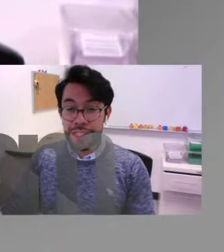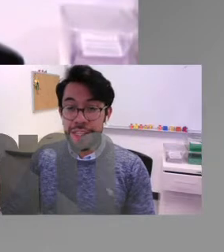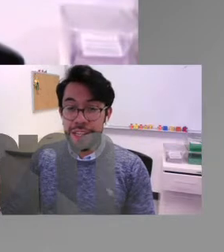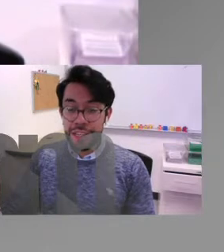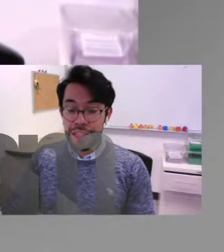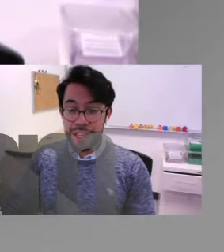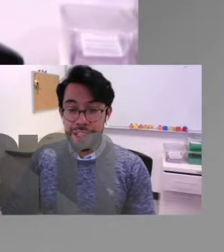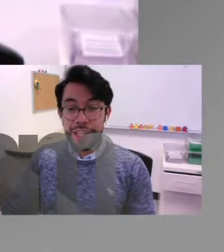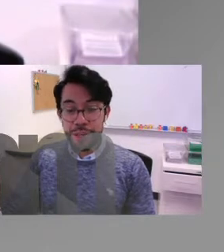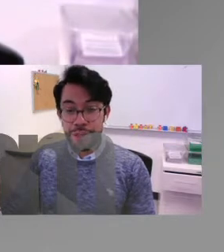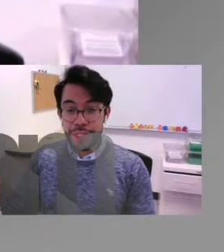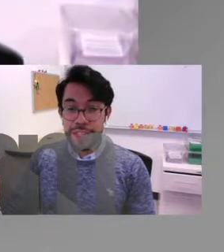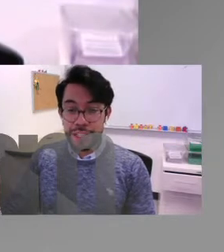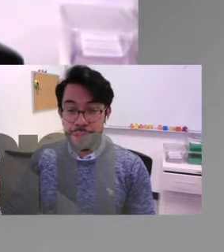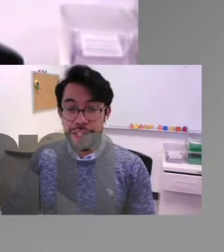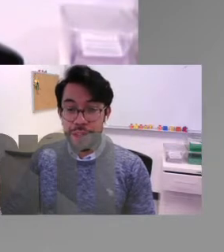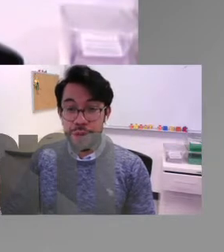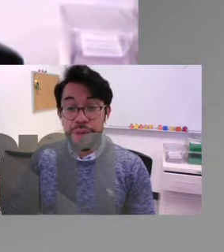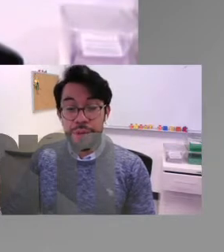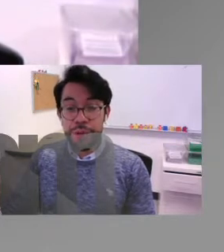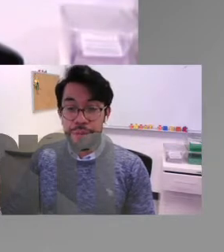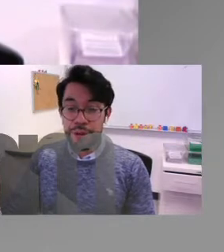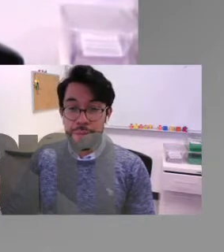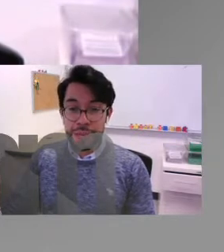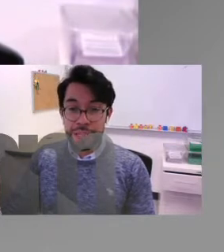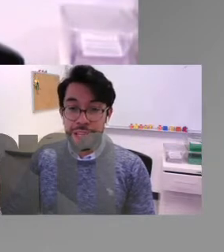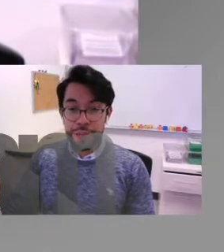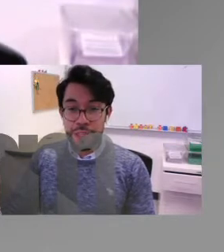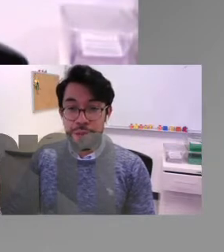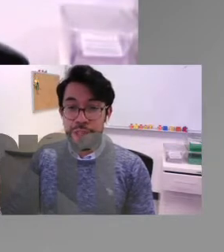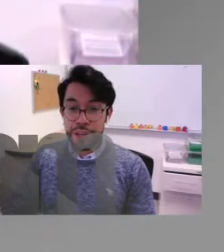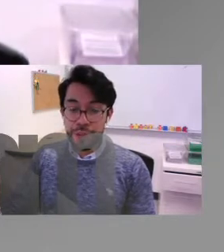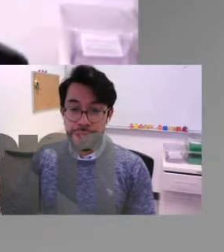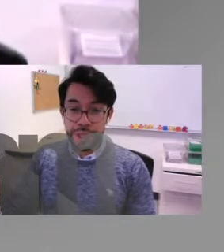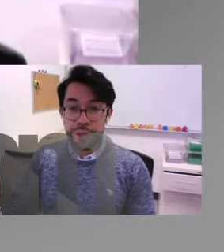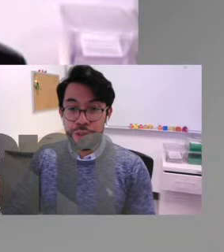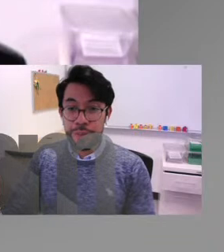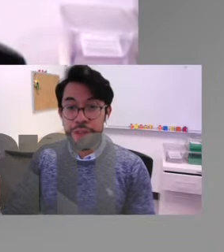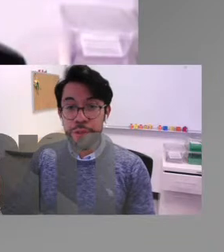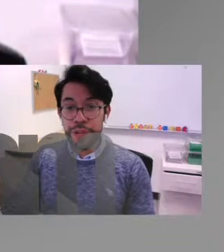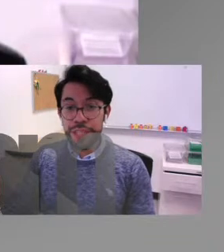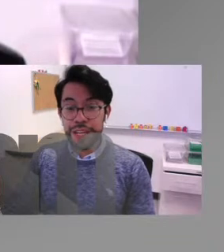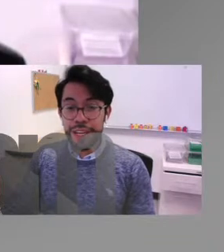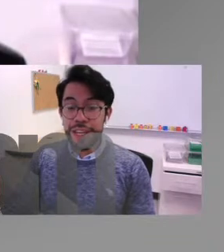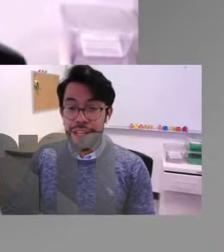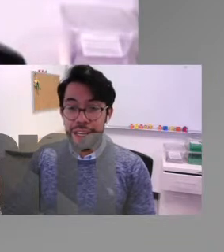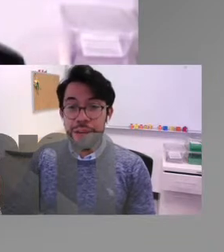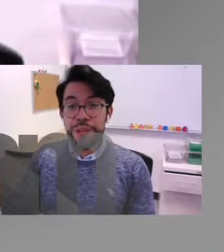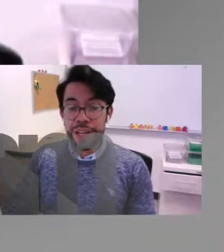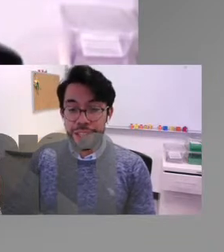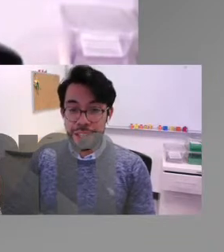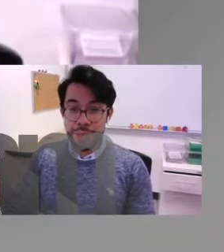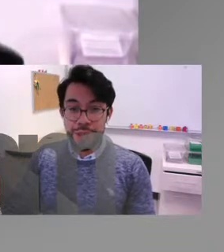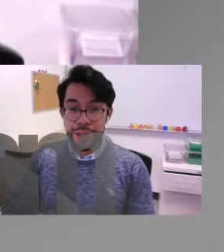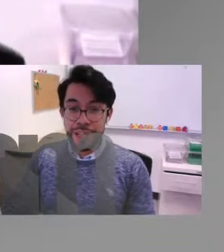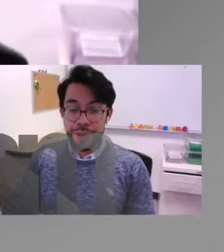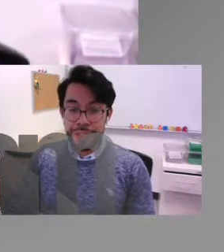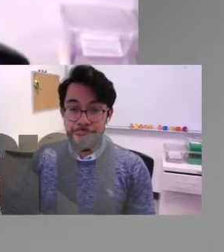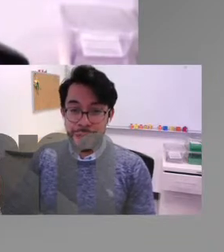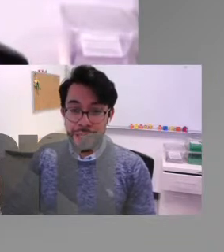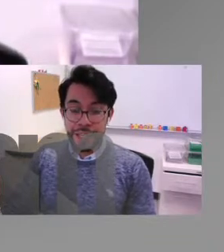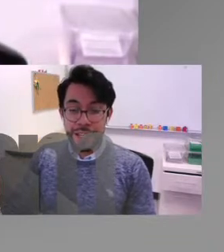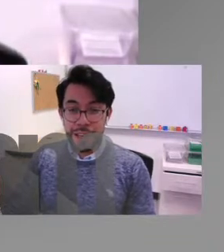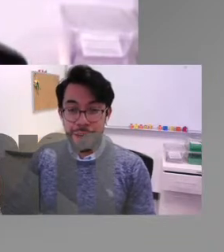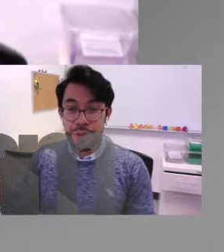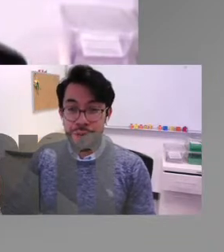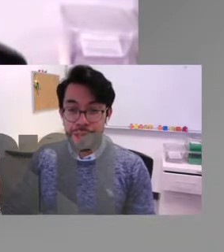redes sociales, que en este caso se está transmitiendo en vivo por la página de Facebook de la Universidad Autónoma Metropolitana y una retransmisión a través